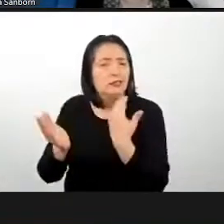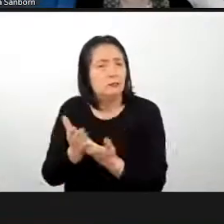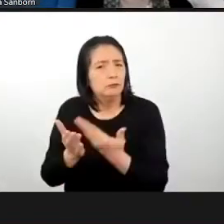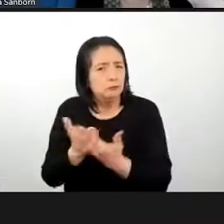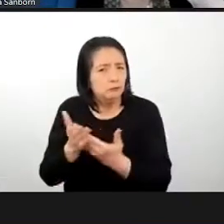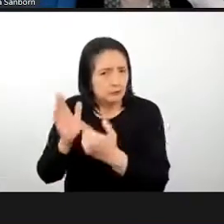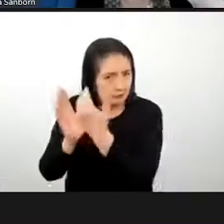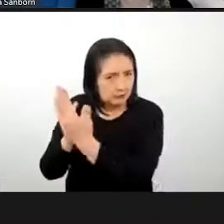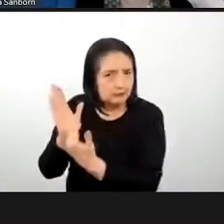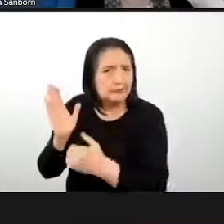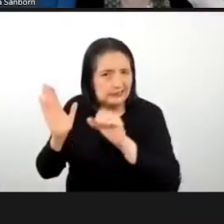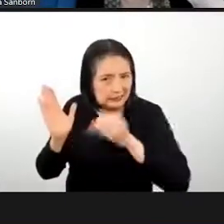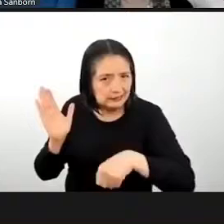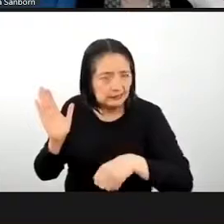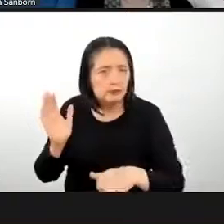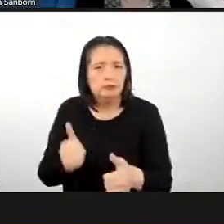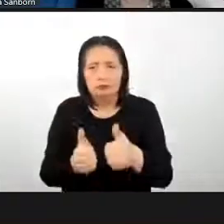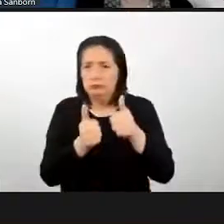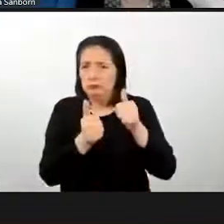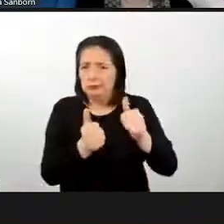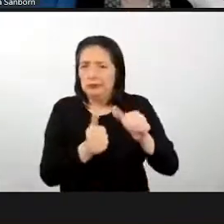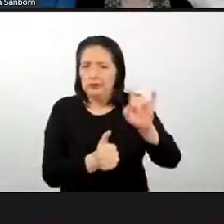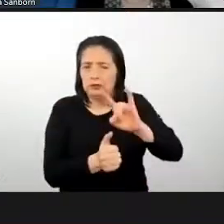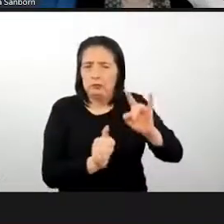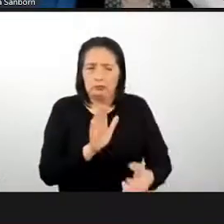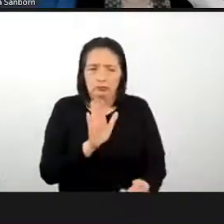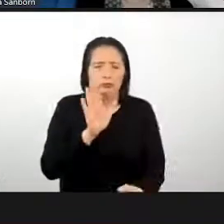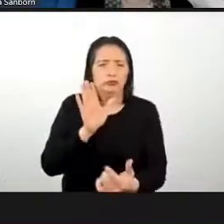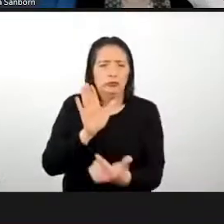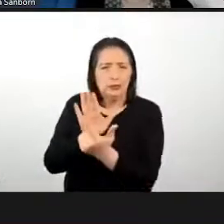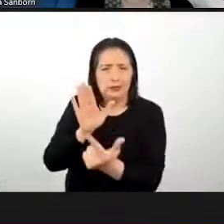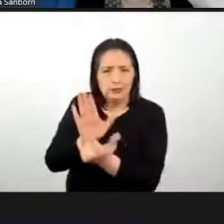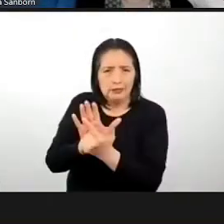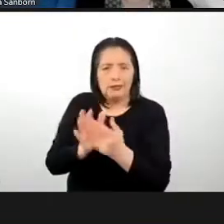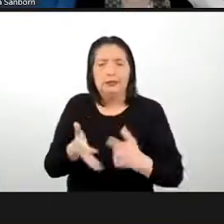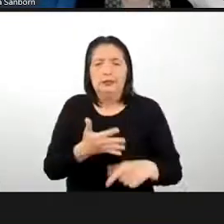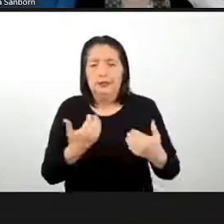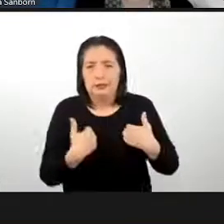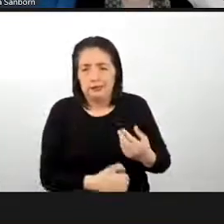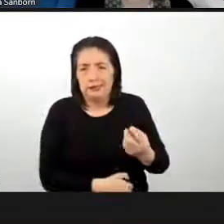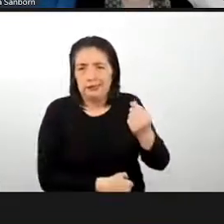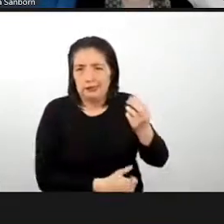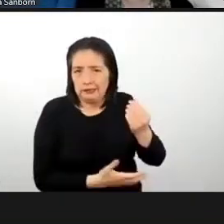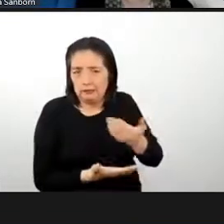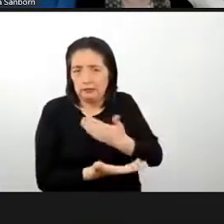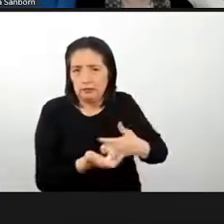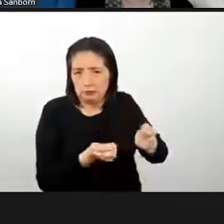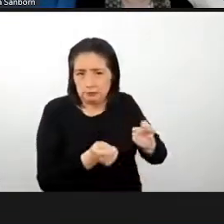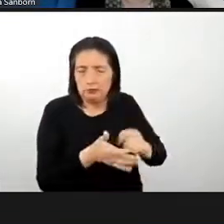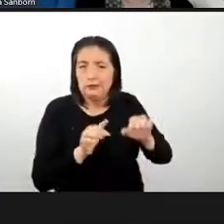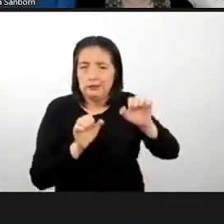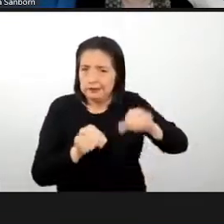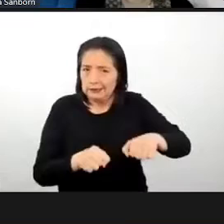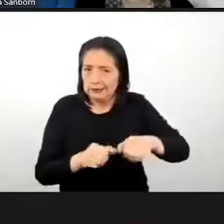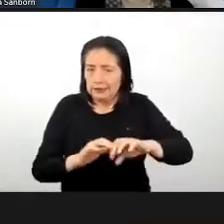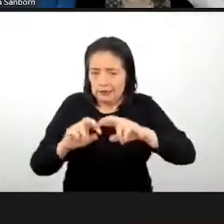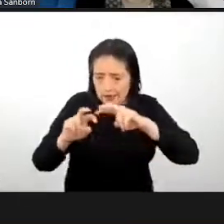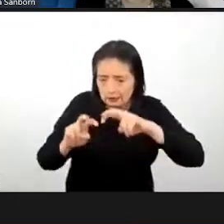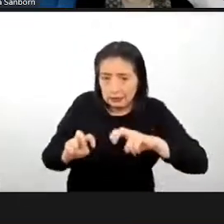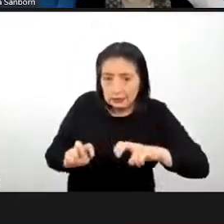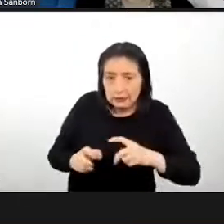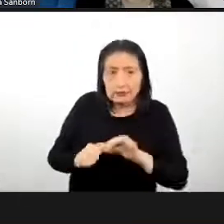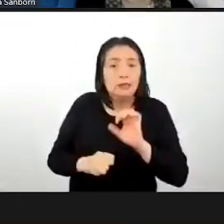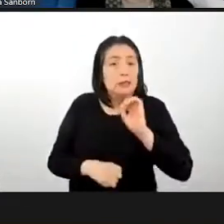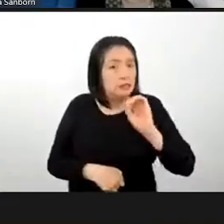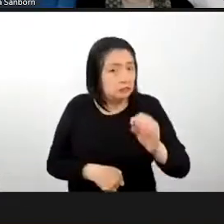un uso correcto de las normas jurídicas y de los fondos públicos. Hay que evaluar, dice Guillermo, nos